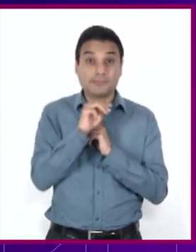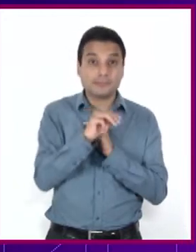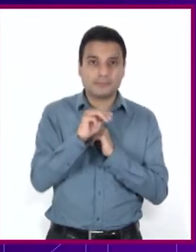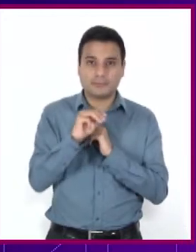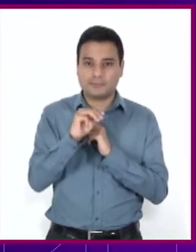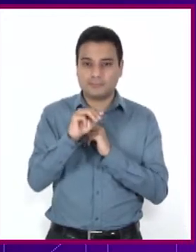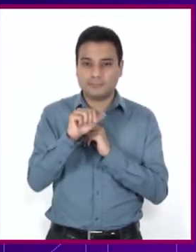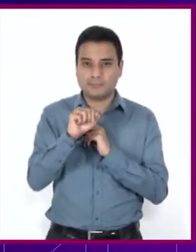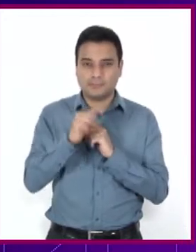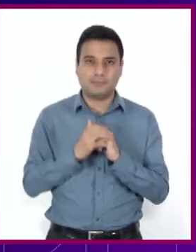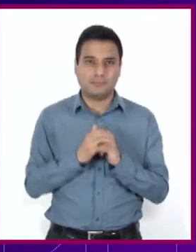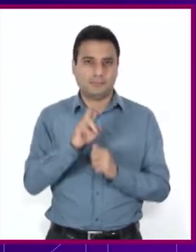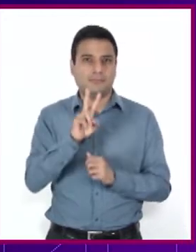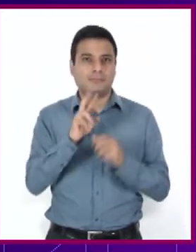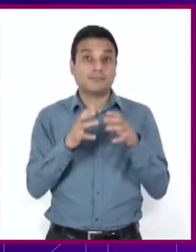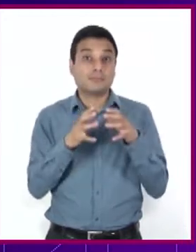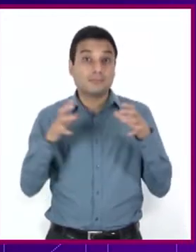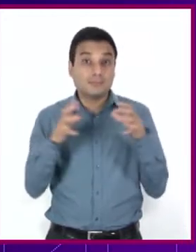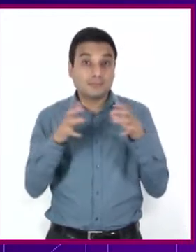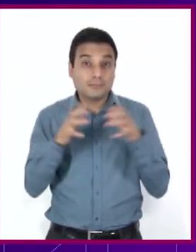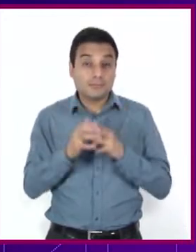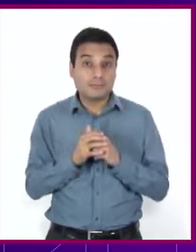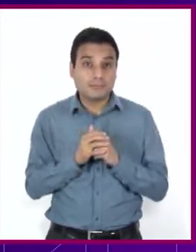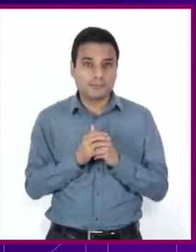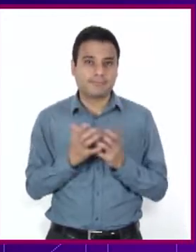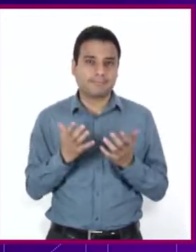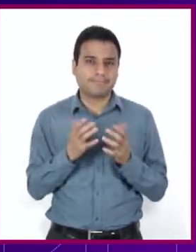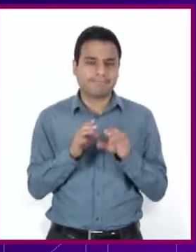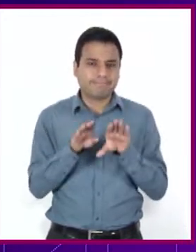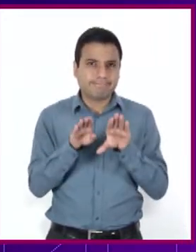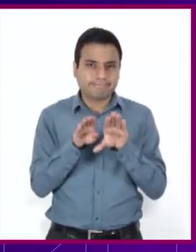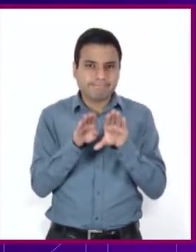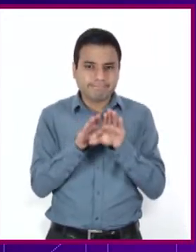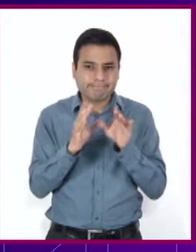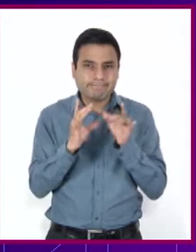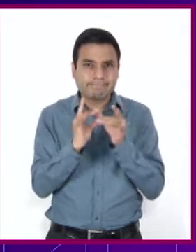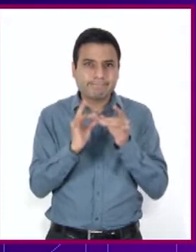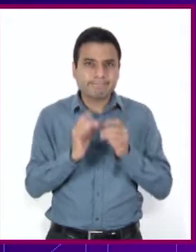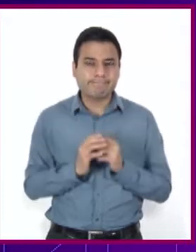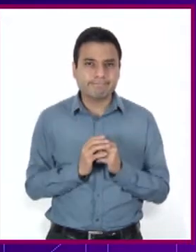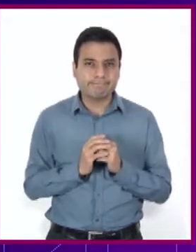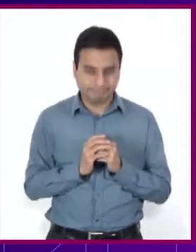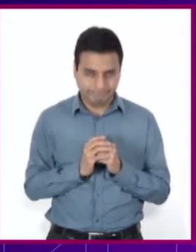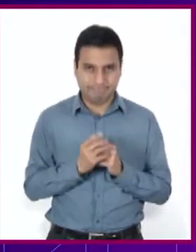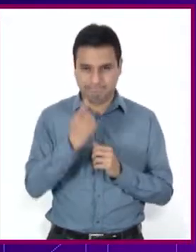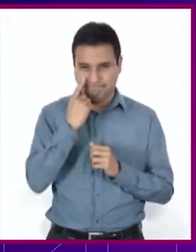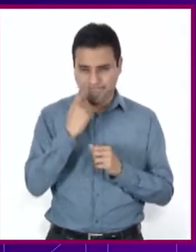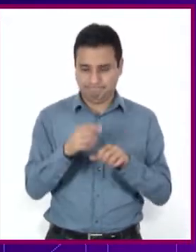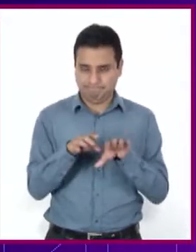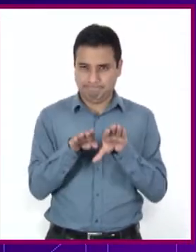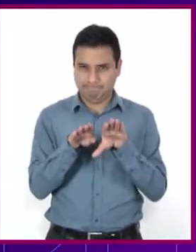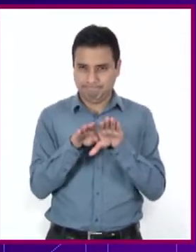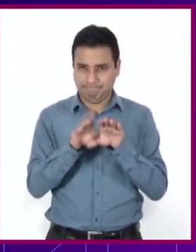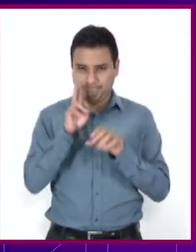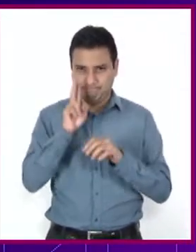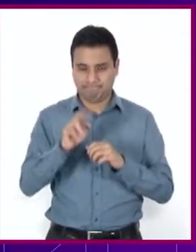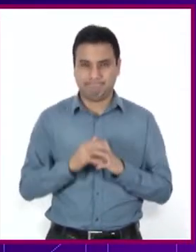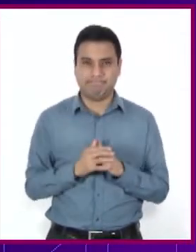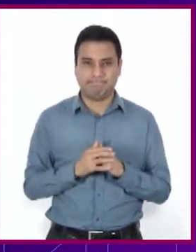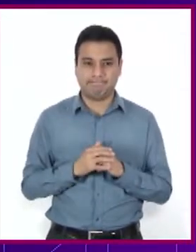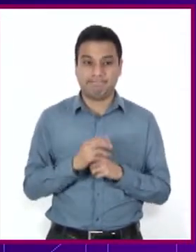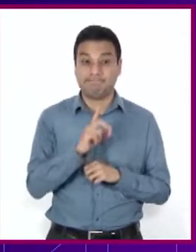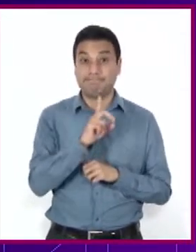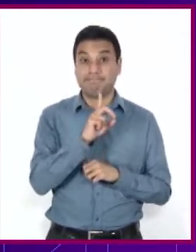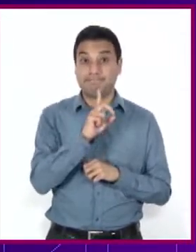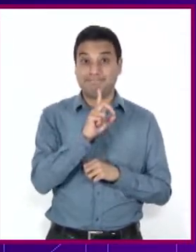y V el volumen, la expresión algebraica de la densidad es la siguiente. Densidad